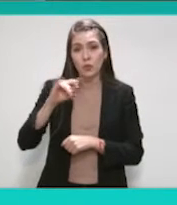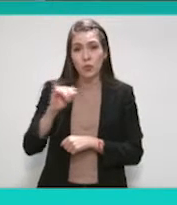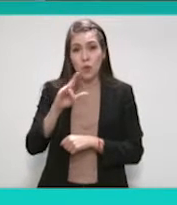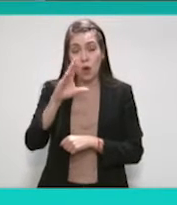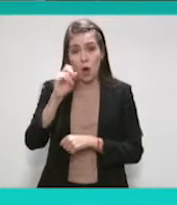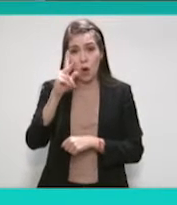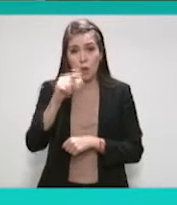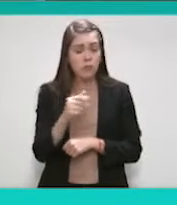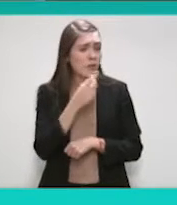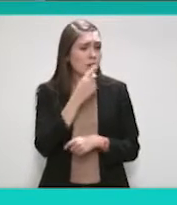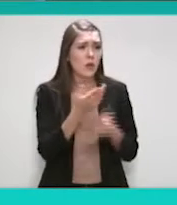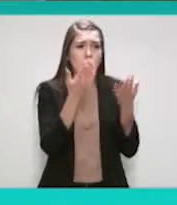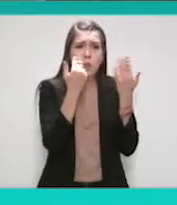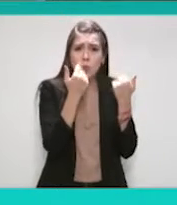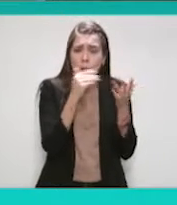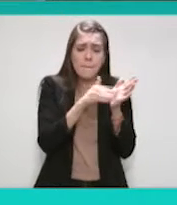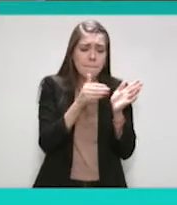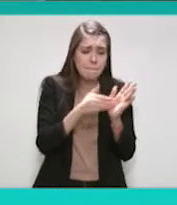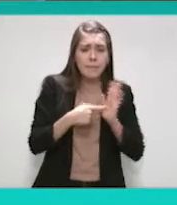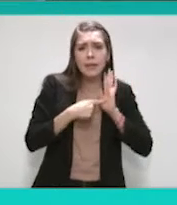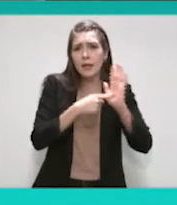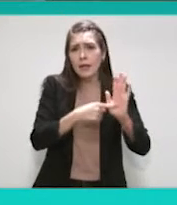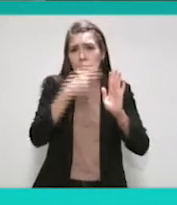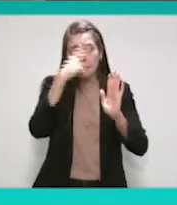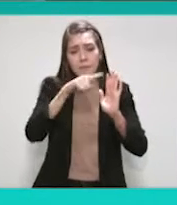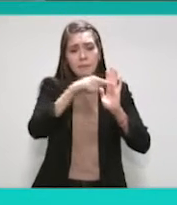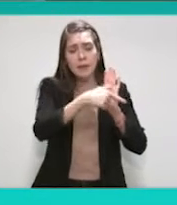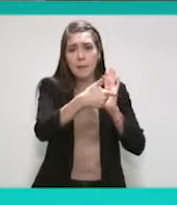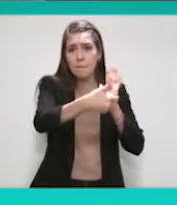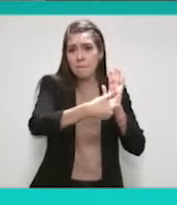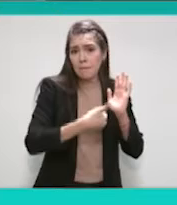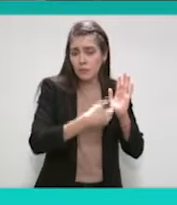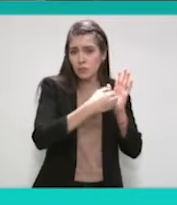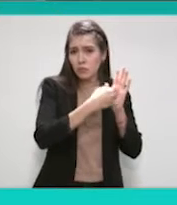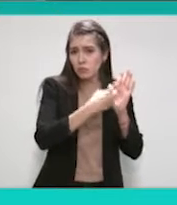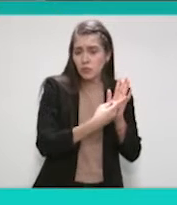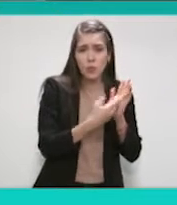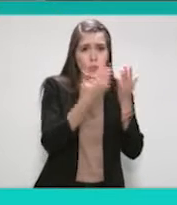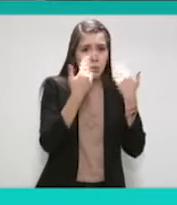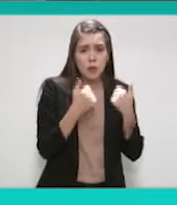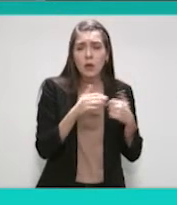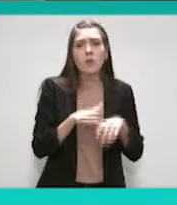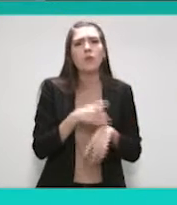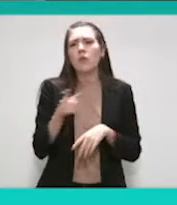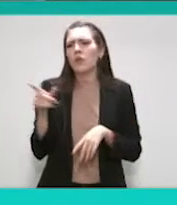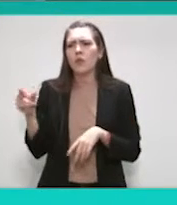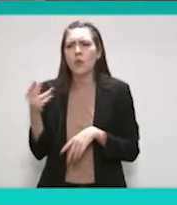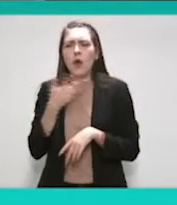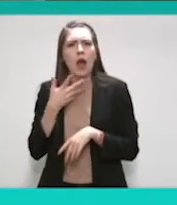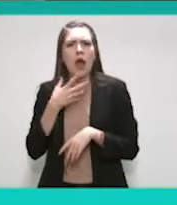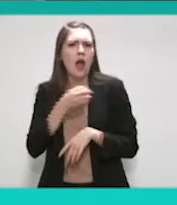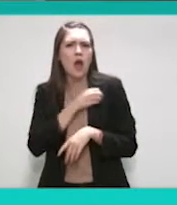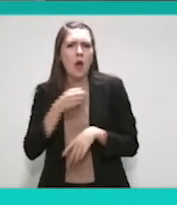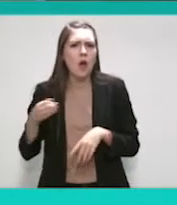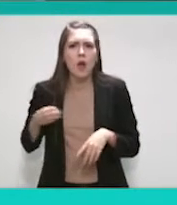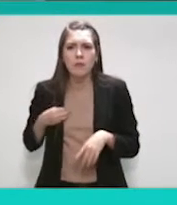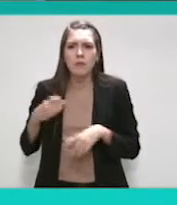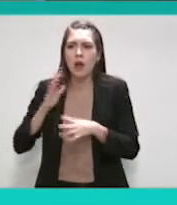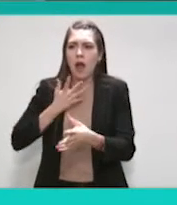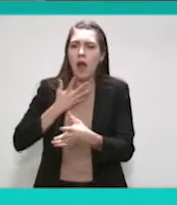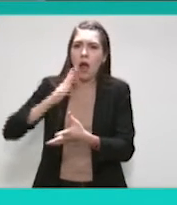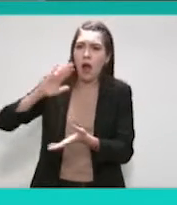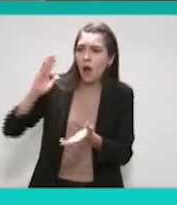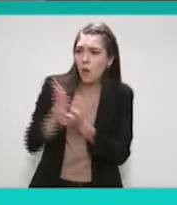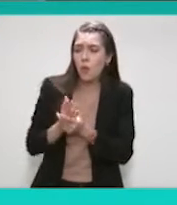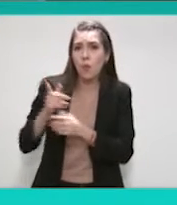localizó expresión documental que atienda la solicitud original ya que no se advierte obligación alguna para contar con la información solicitada